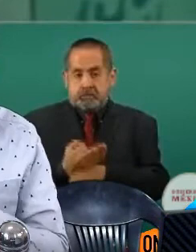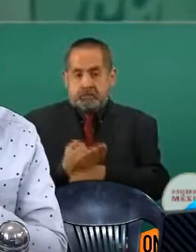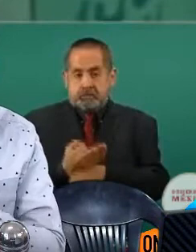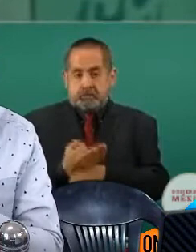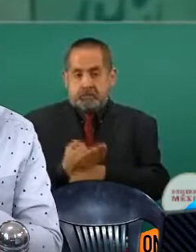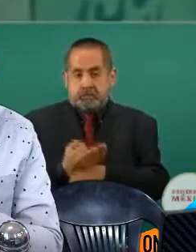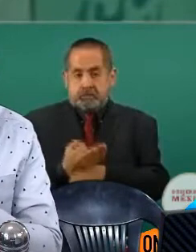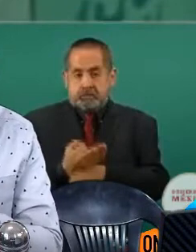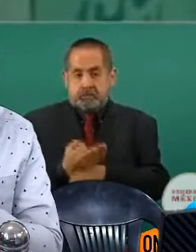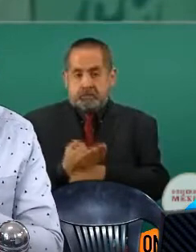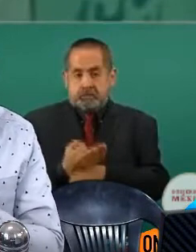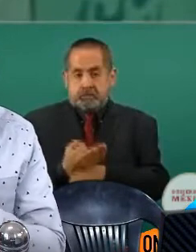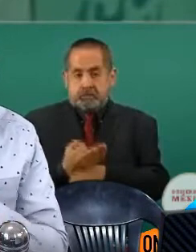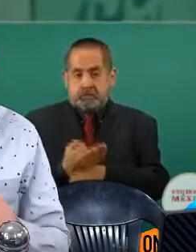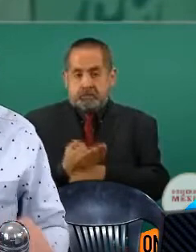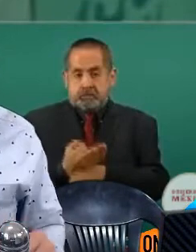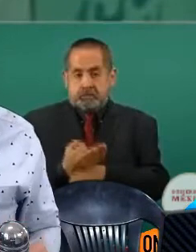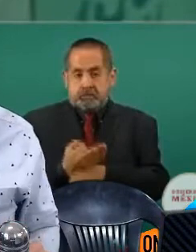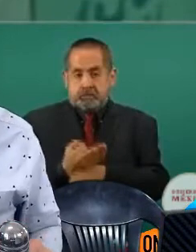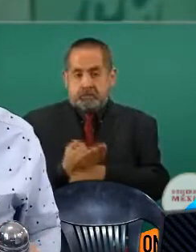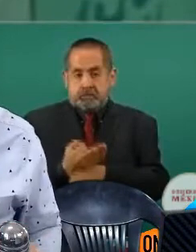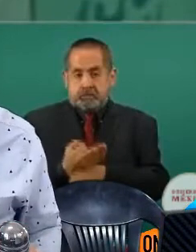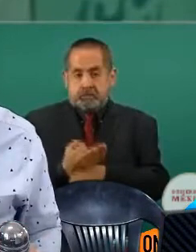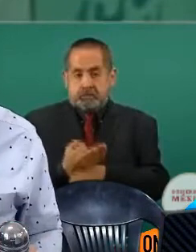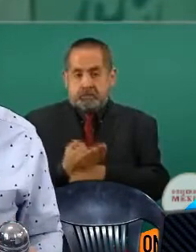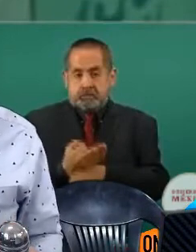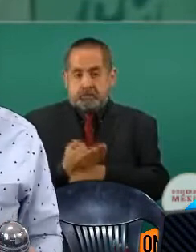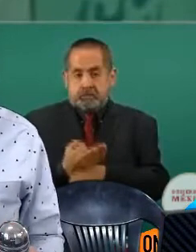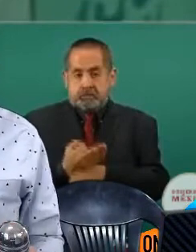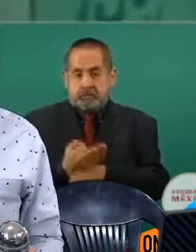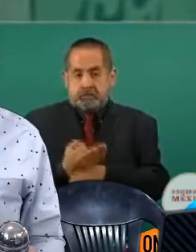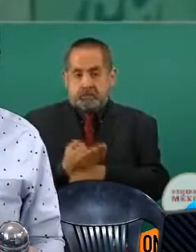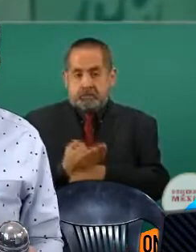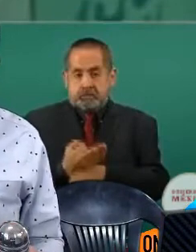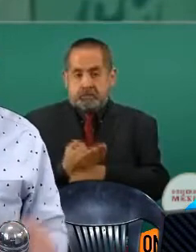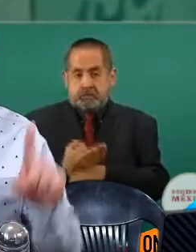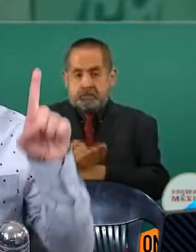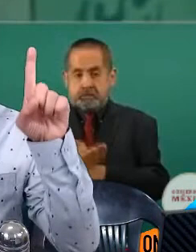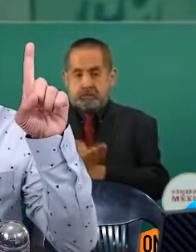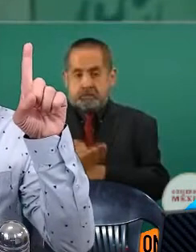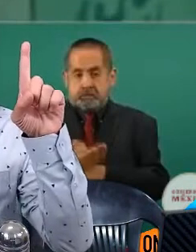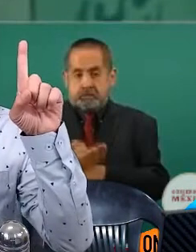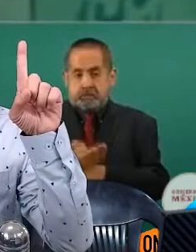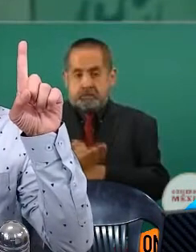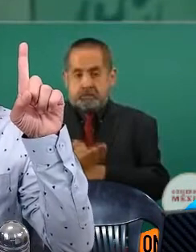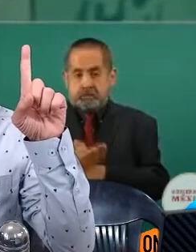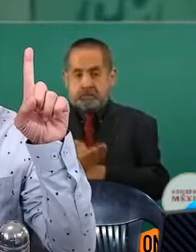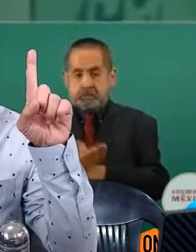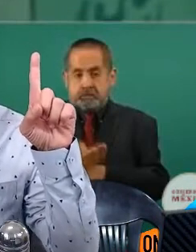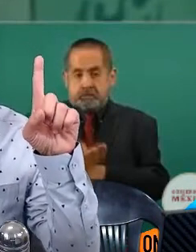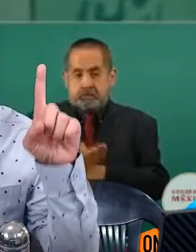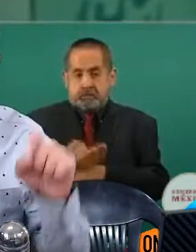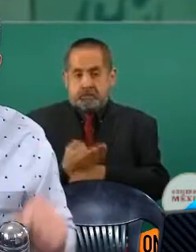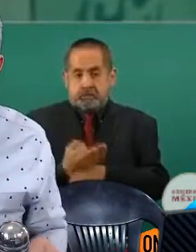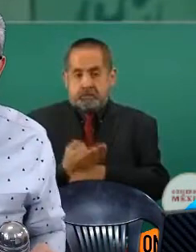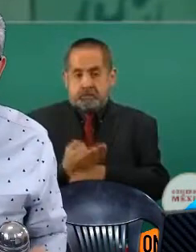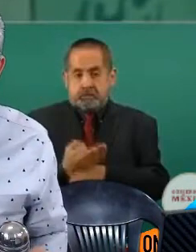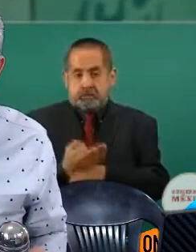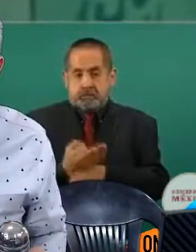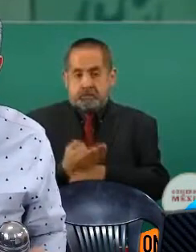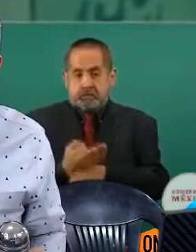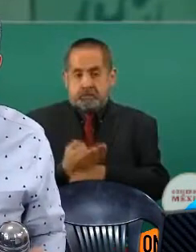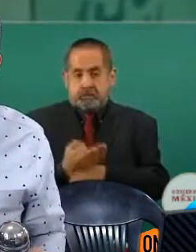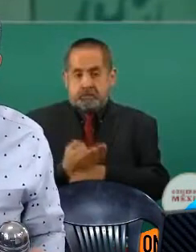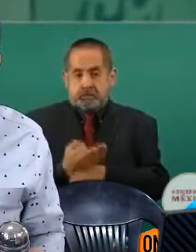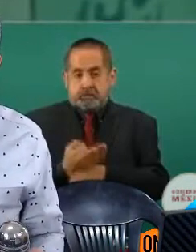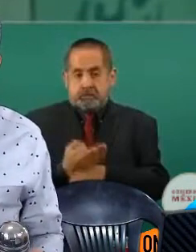los tenían suficientemente bien engrasados para que hablaran solo lo que el presidente